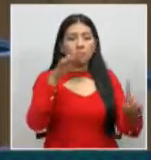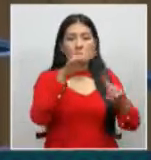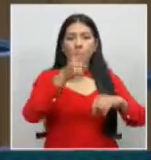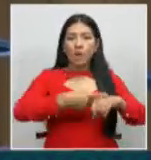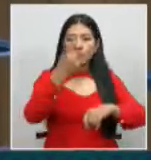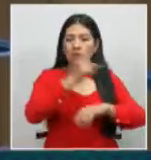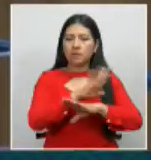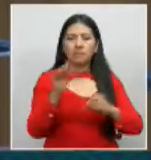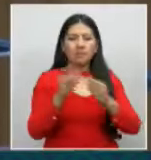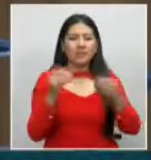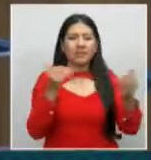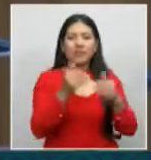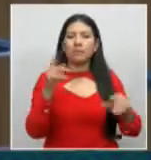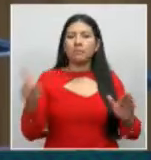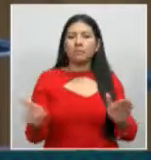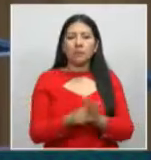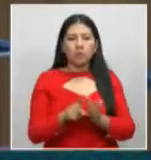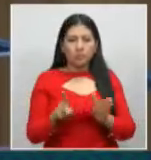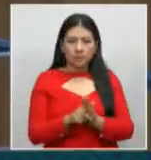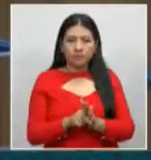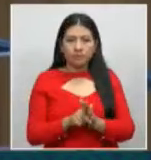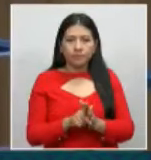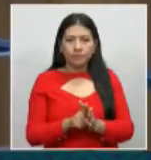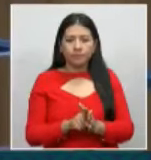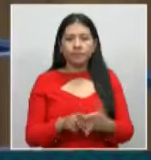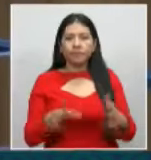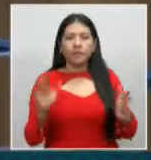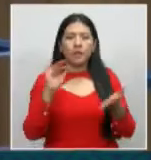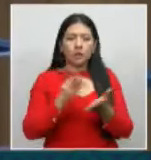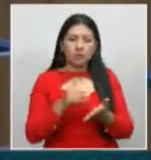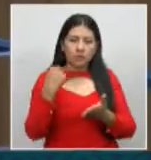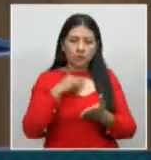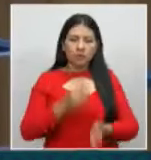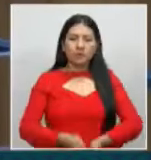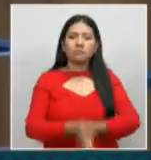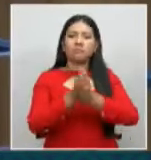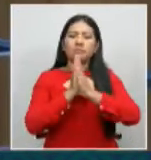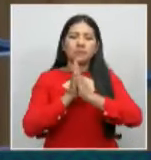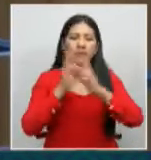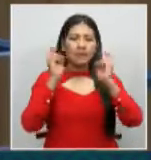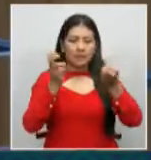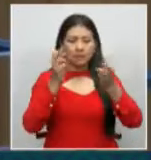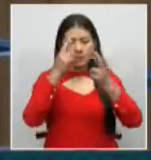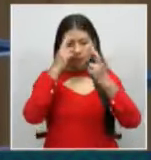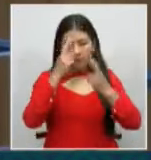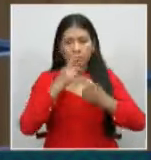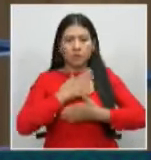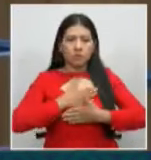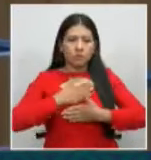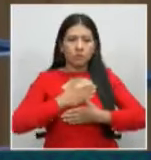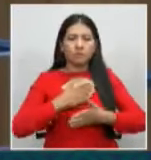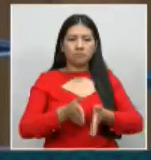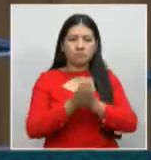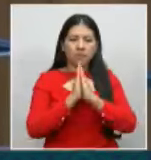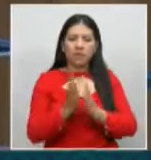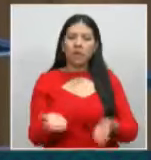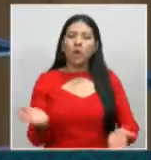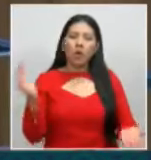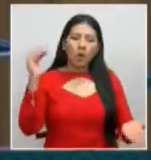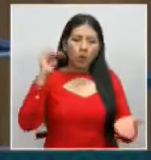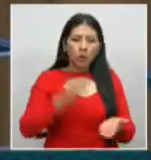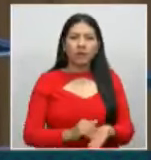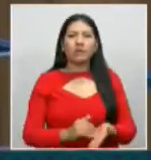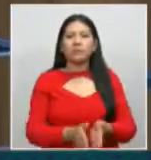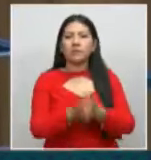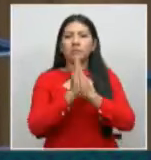violencia en nuestro país. Les pedimos respetuosamente una vez más a los miembros de la Cámara